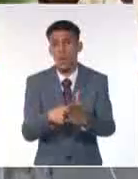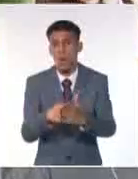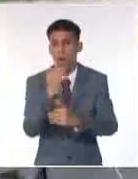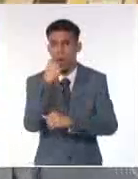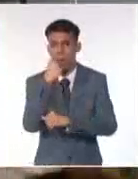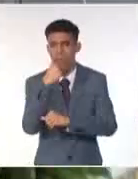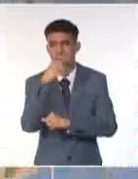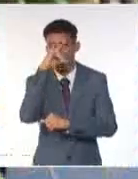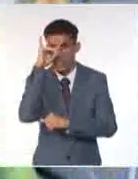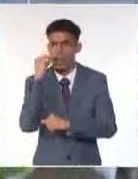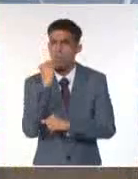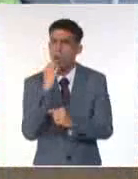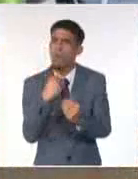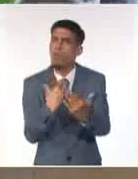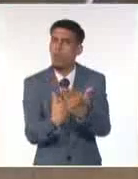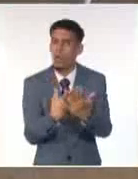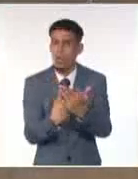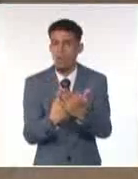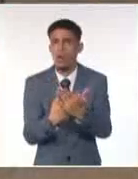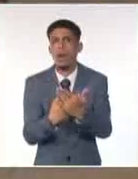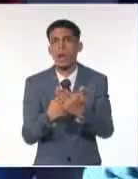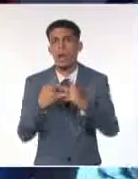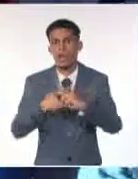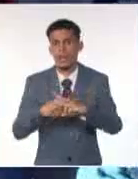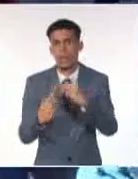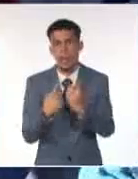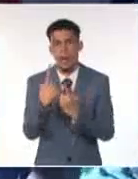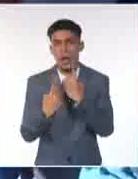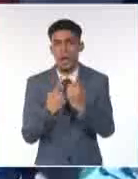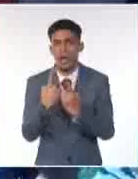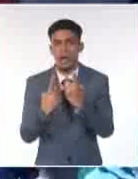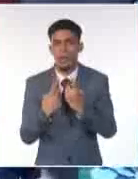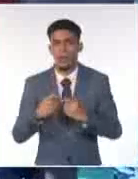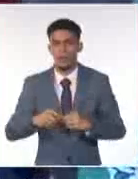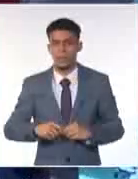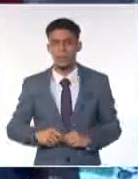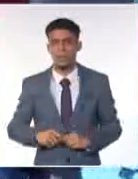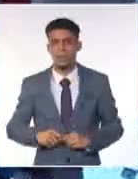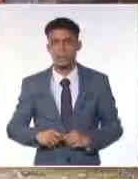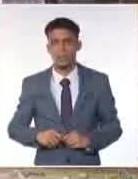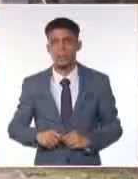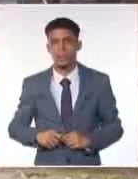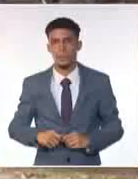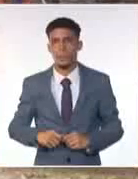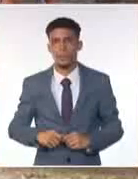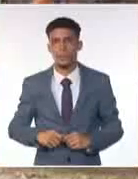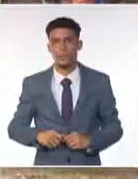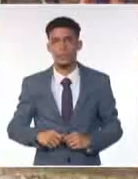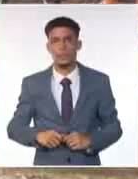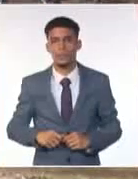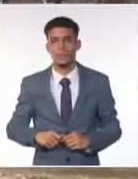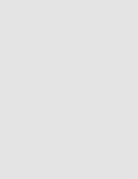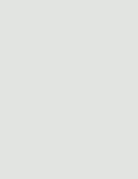para proponer soluciones con el concurso de todos. Ismary Barcia, Canal Cubano de Noticias.